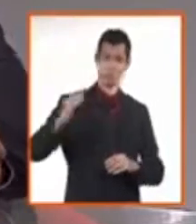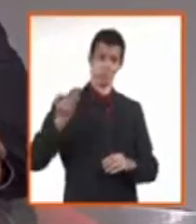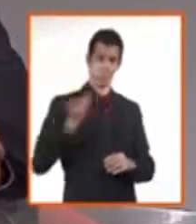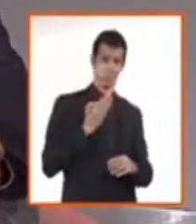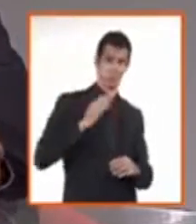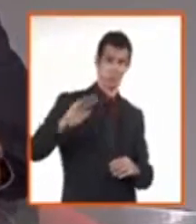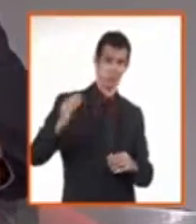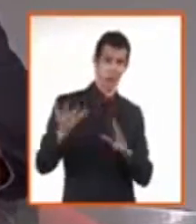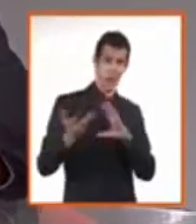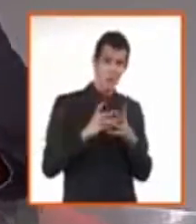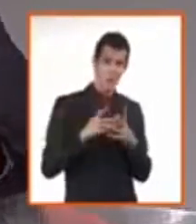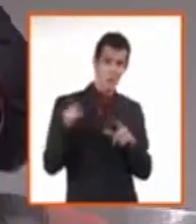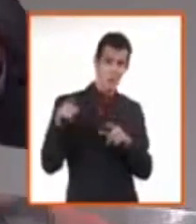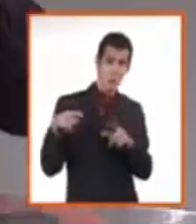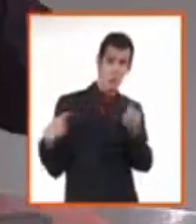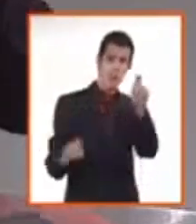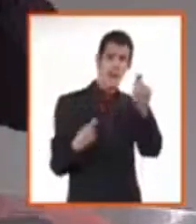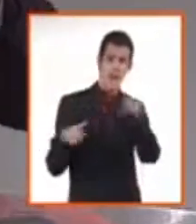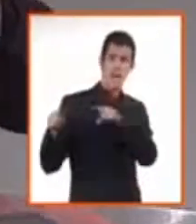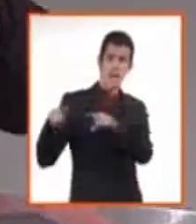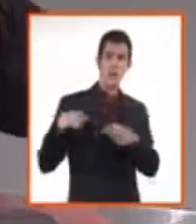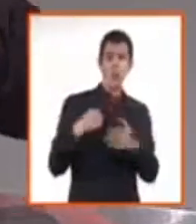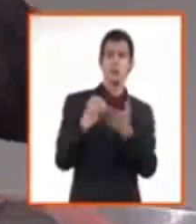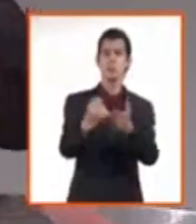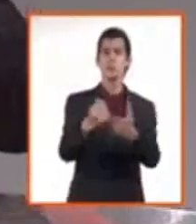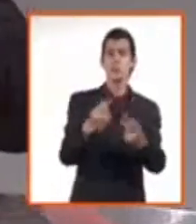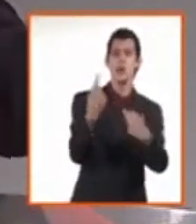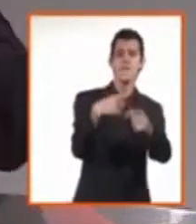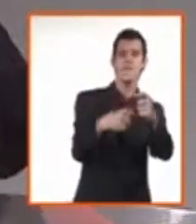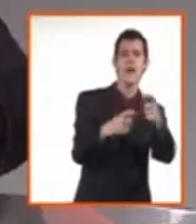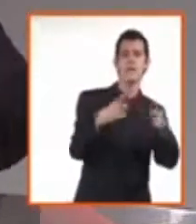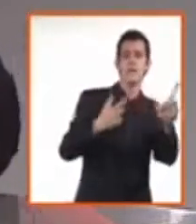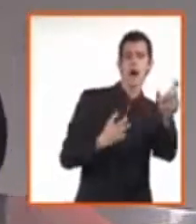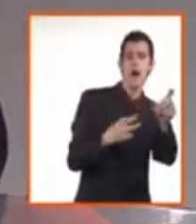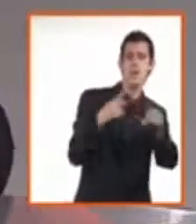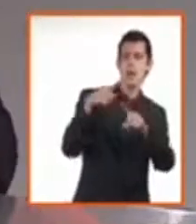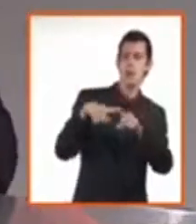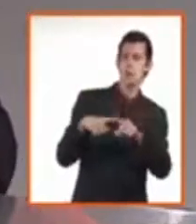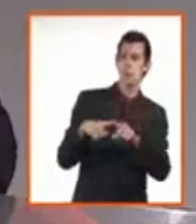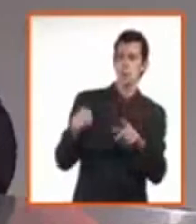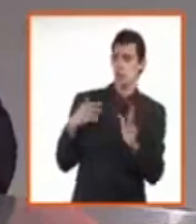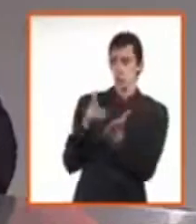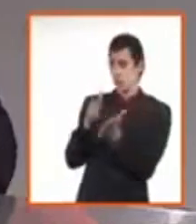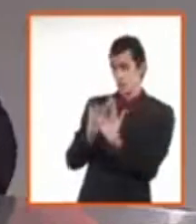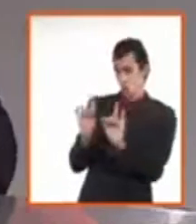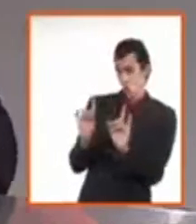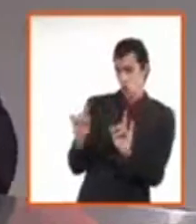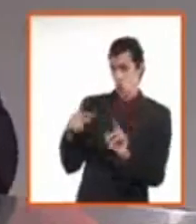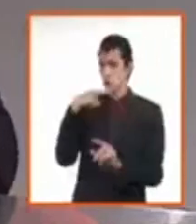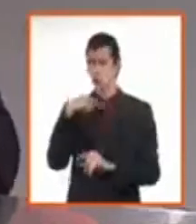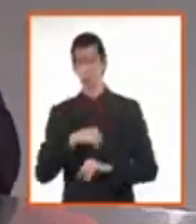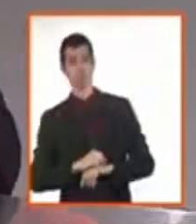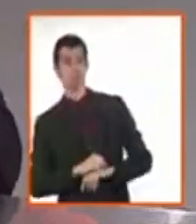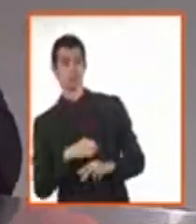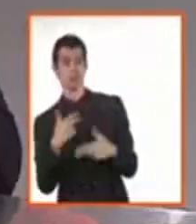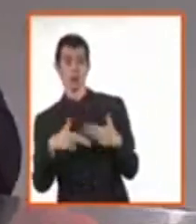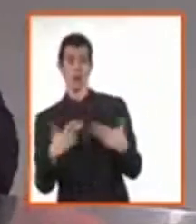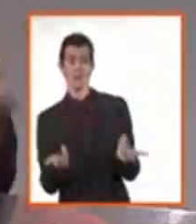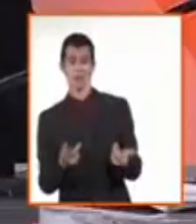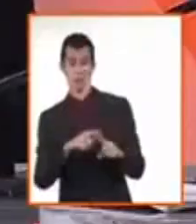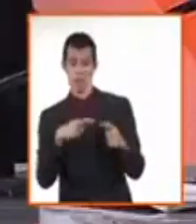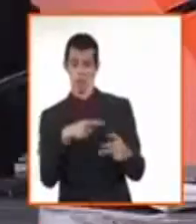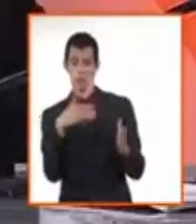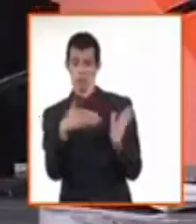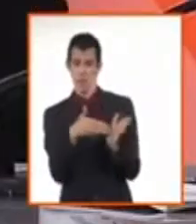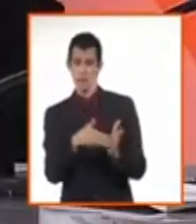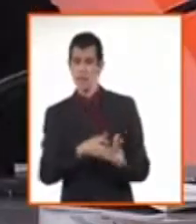en esa vamos a decir falta de sar de visión con respecto a su política a su política exterior el tema de los migrantes que